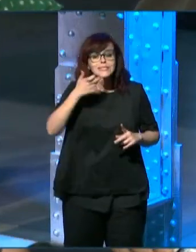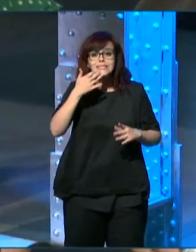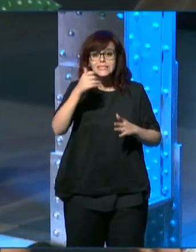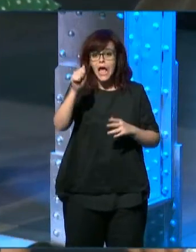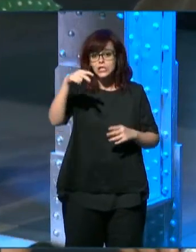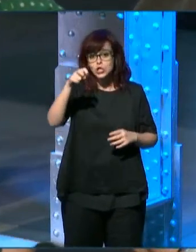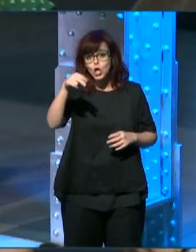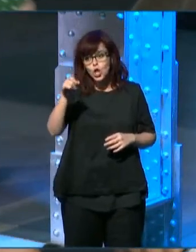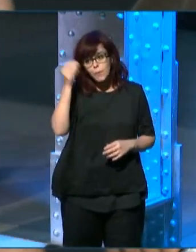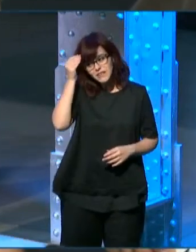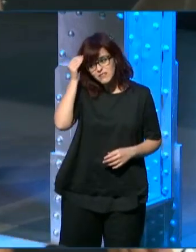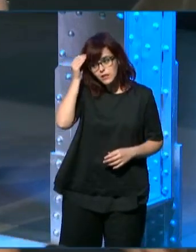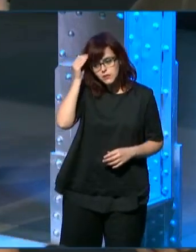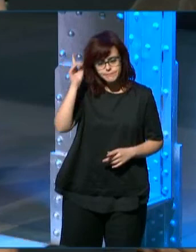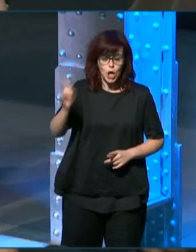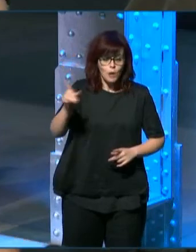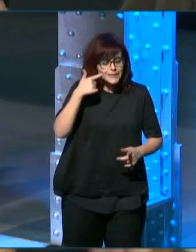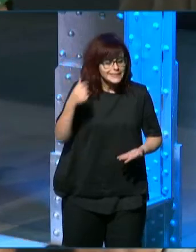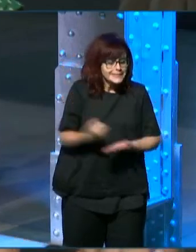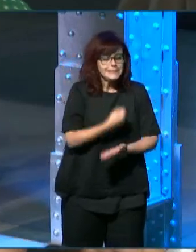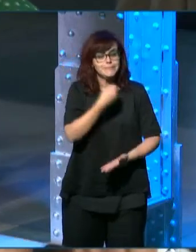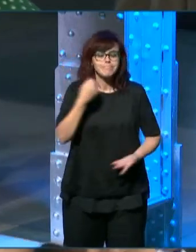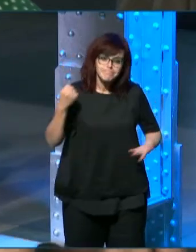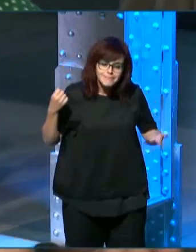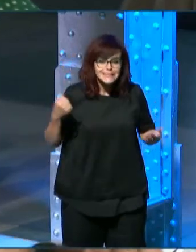lo piensas? No, ¿ves? Ya me lo estaba temiendo.